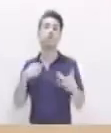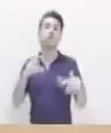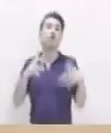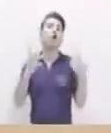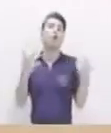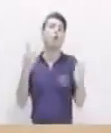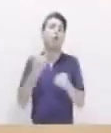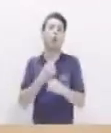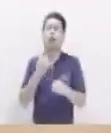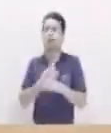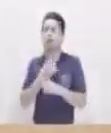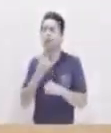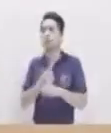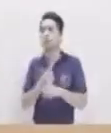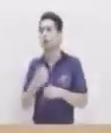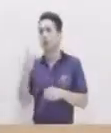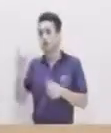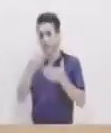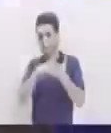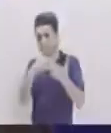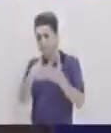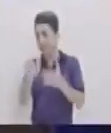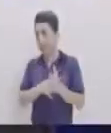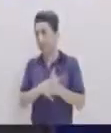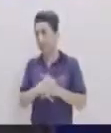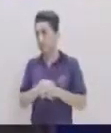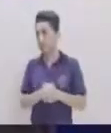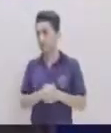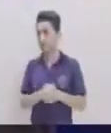¿Cómo utilizaremos lo que es el pigmento